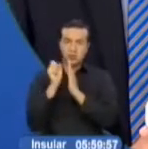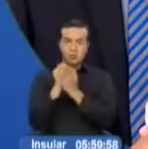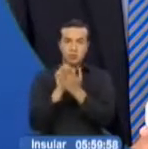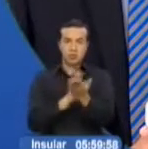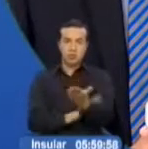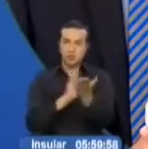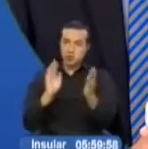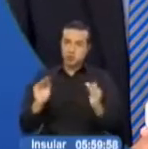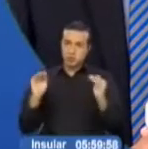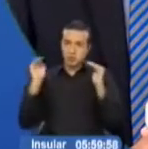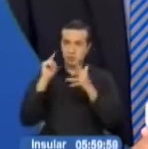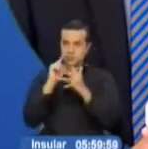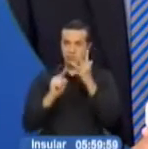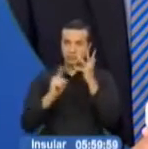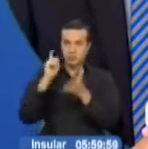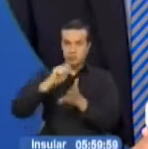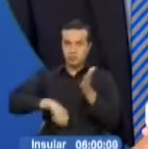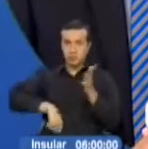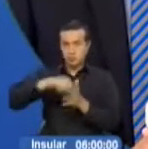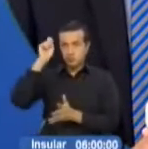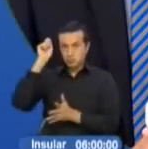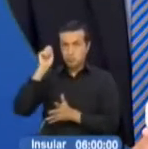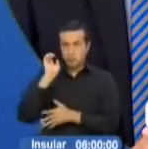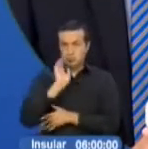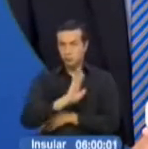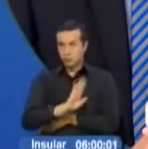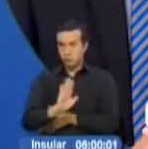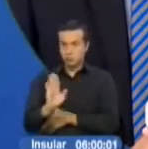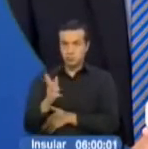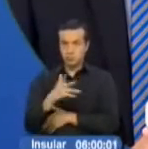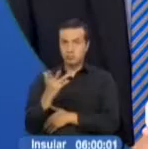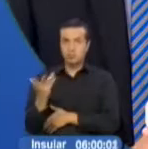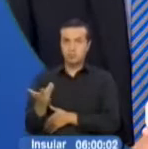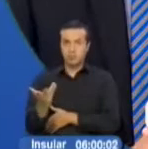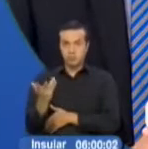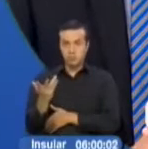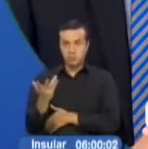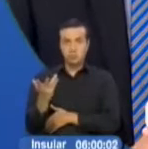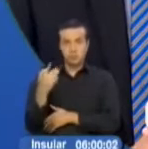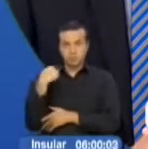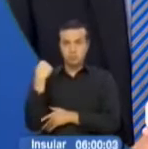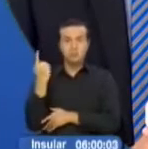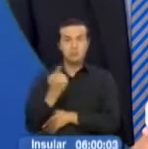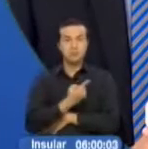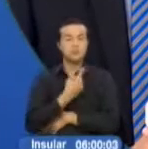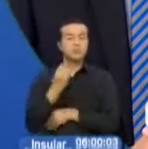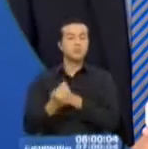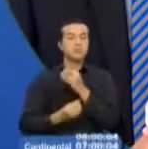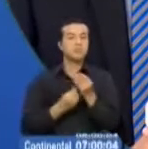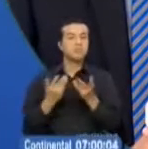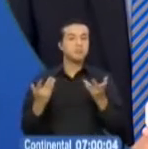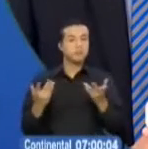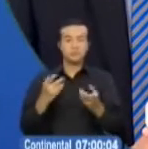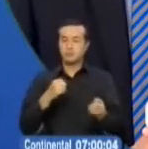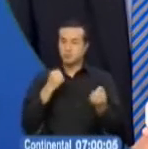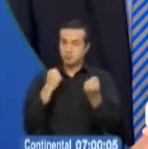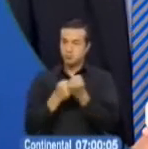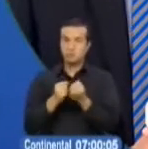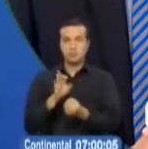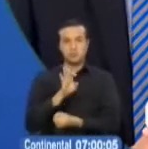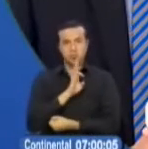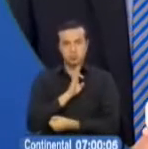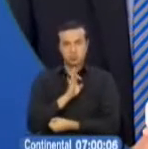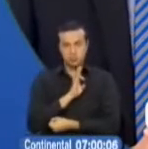que estén a la altura de ser aprobados, y en ese sentido nosotros vamos a tener un apoyo